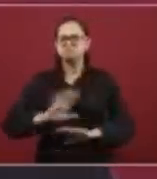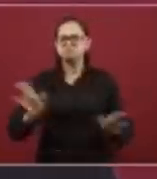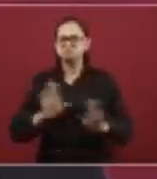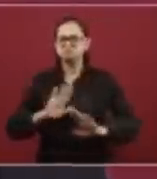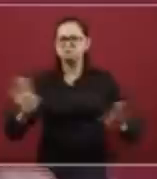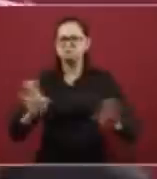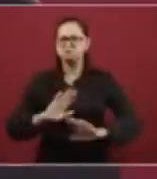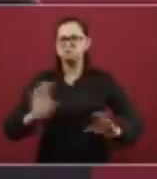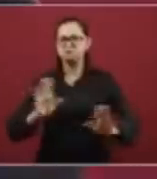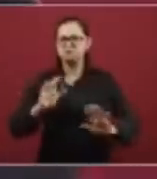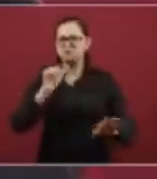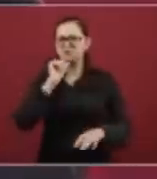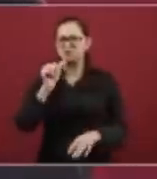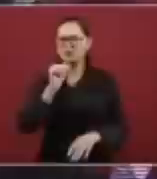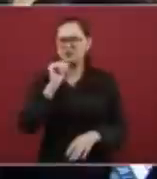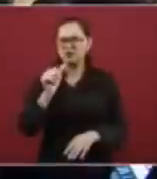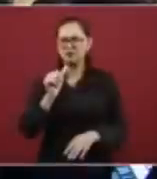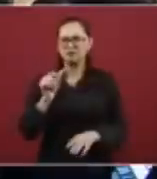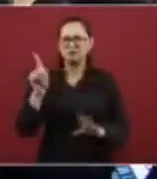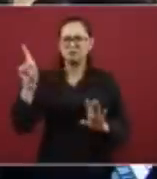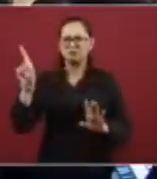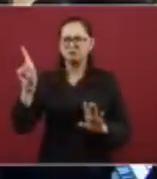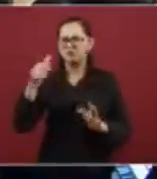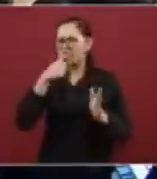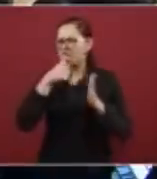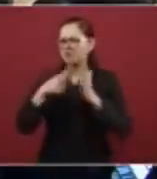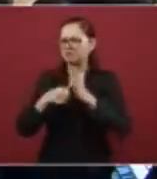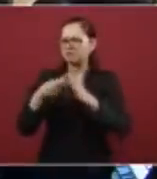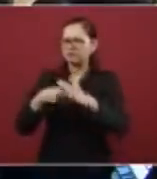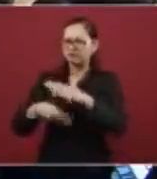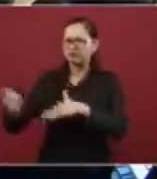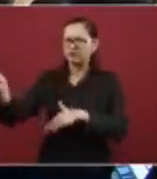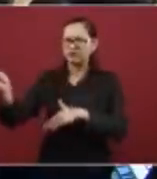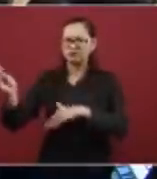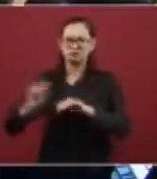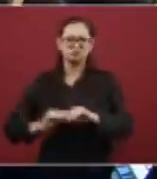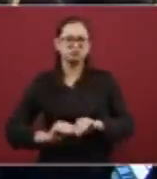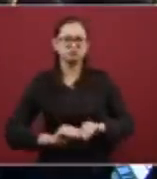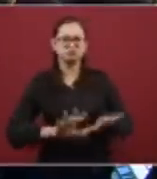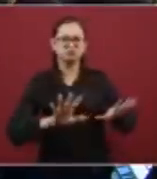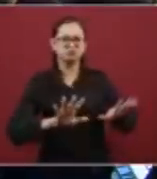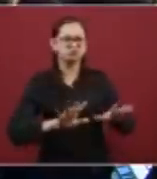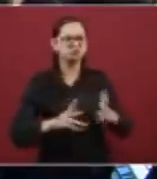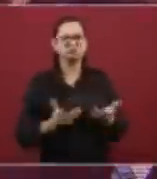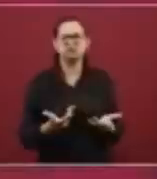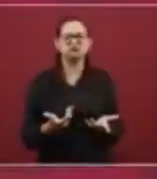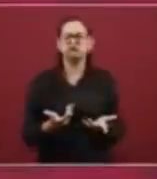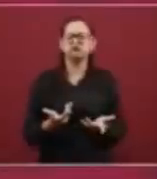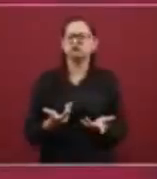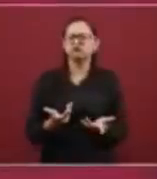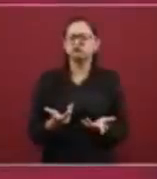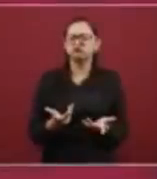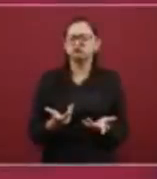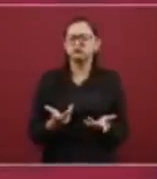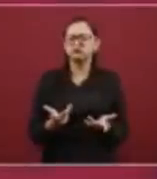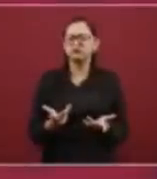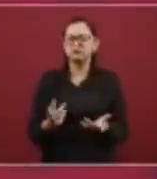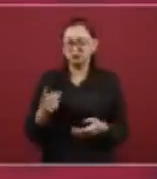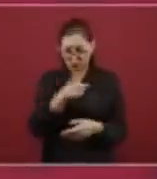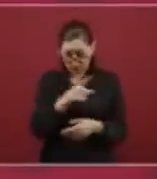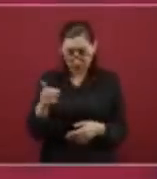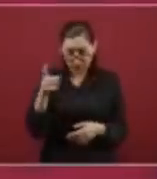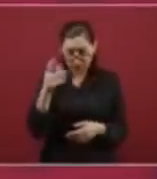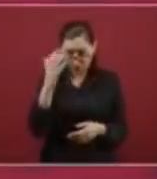Pero ellos sostienen que se filtró. No. Porque lamentan la filtración de la carta. Sí, pero nosotros, ¿la conocen ustedes la